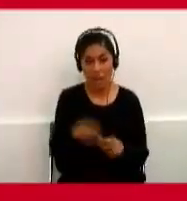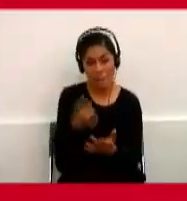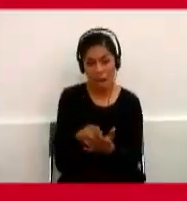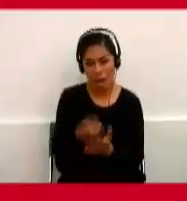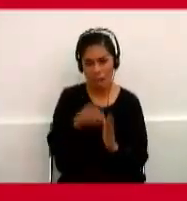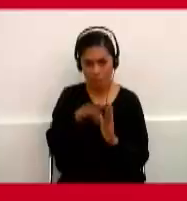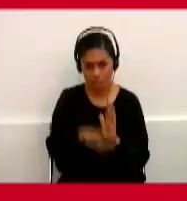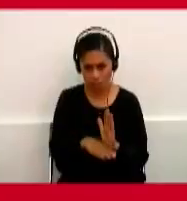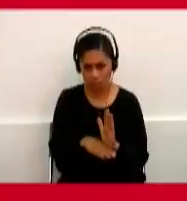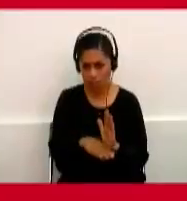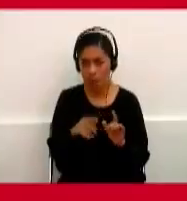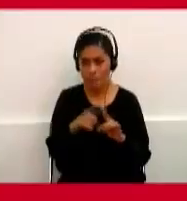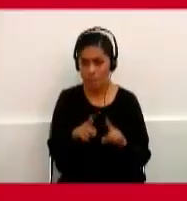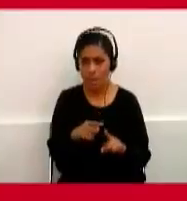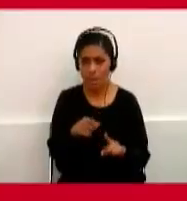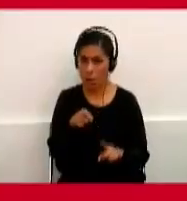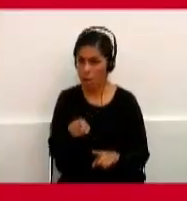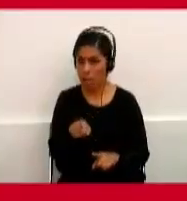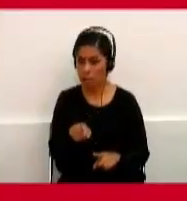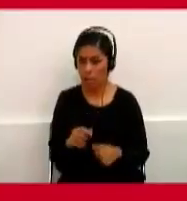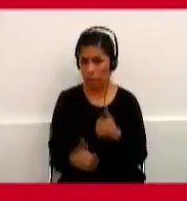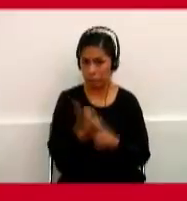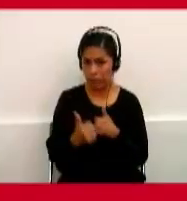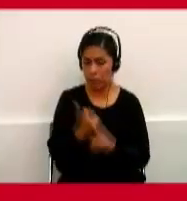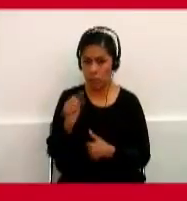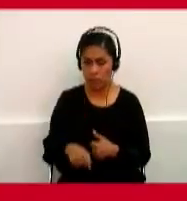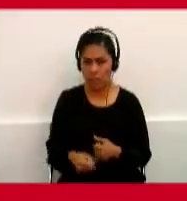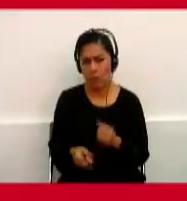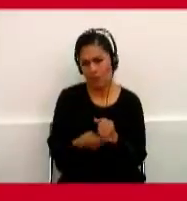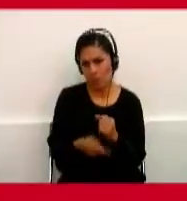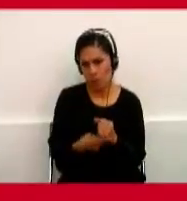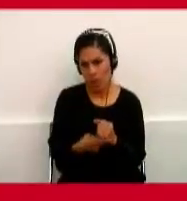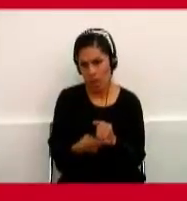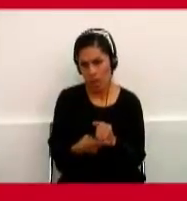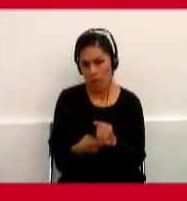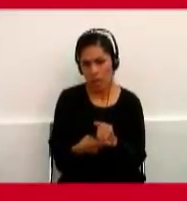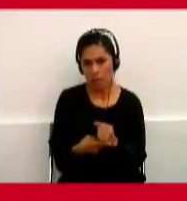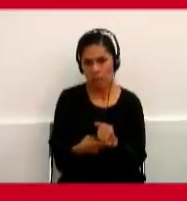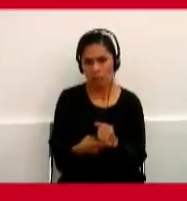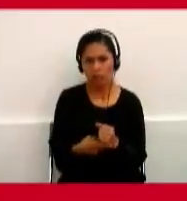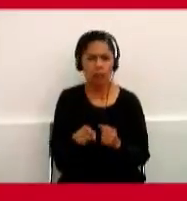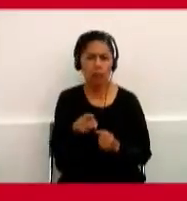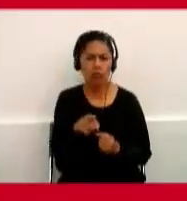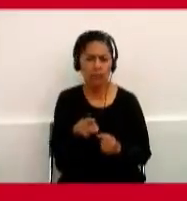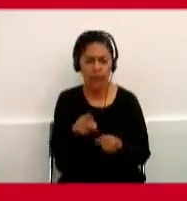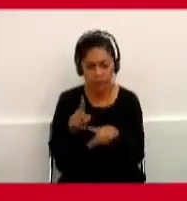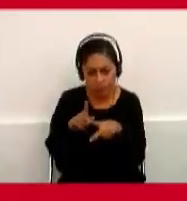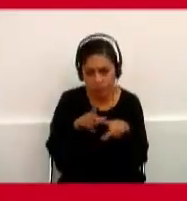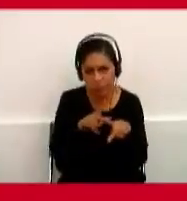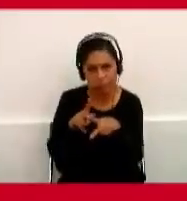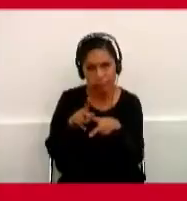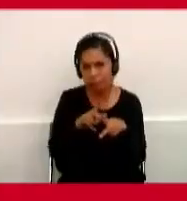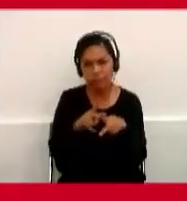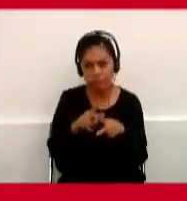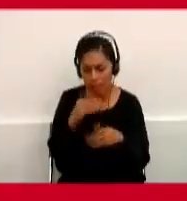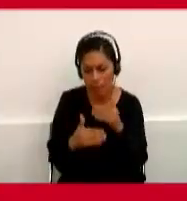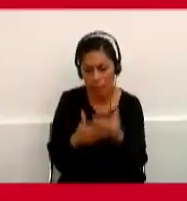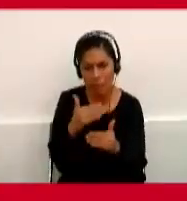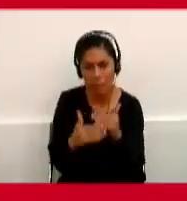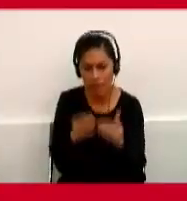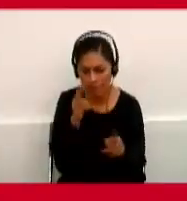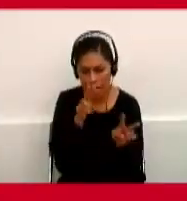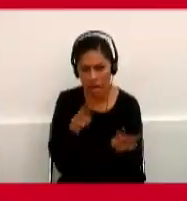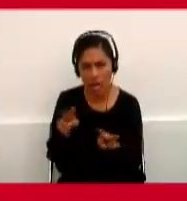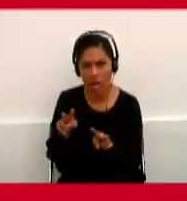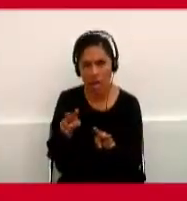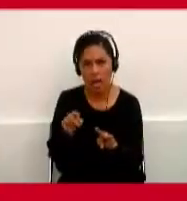no deja de ser también riesgoso con la parte de la seguridad, ¿no? ¿Qué controles efectivos, trazables tendríamos para